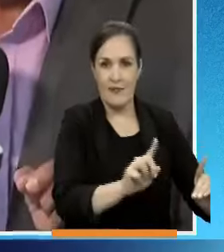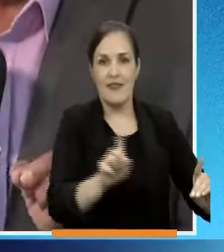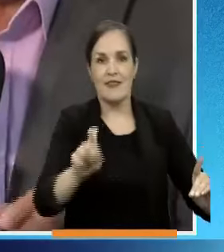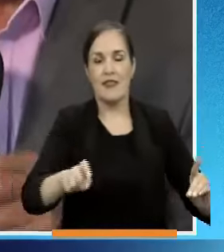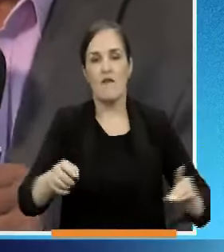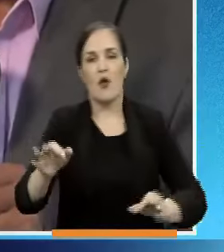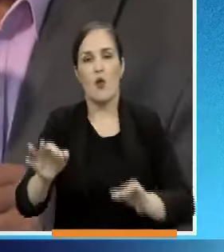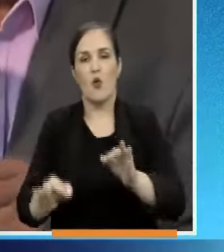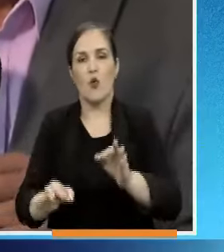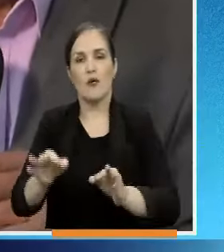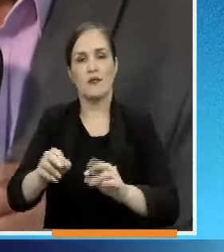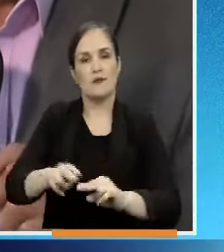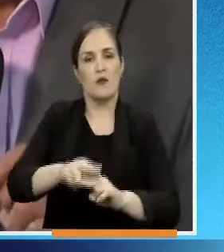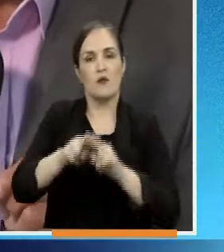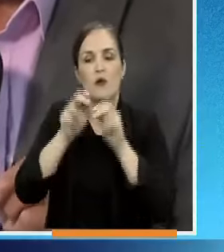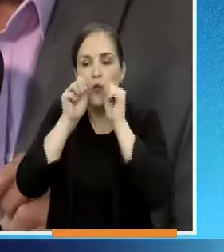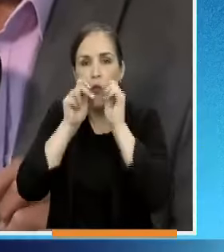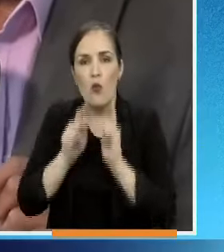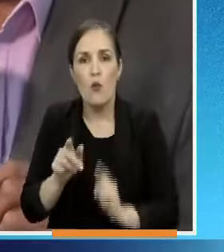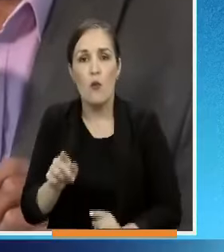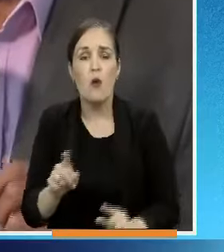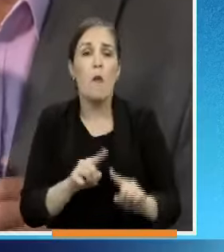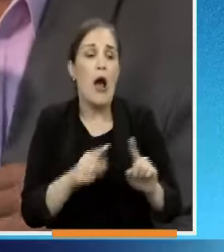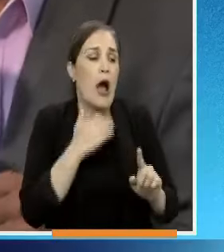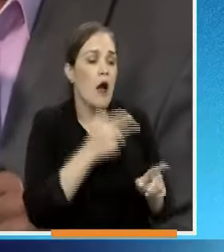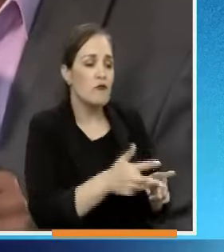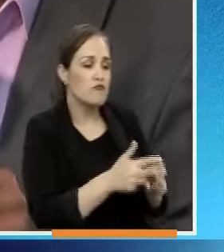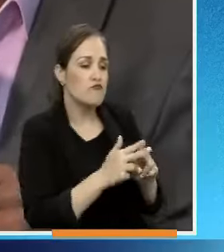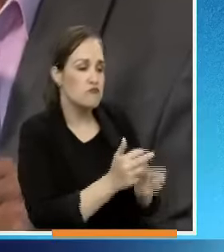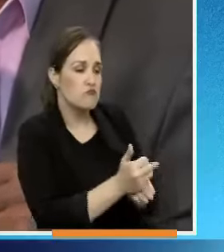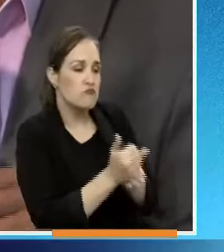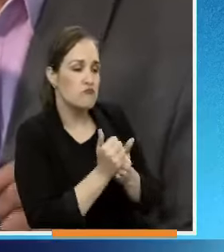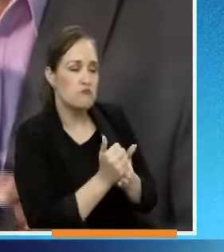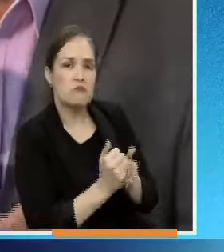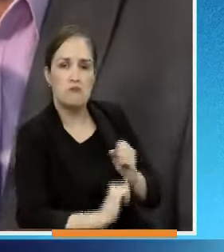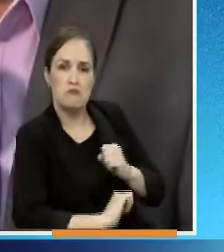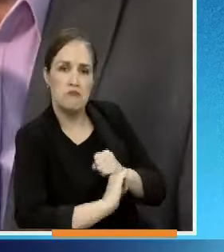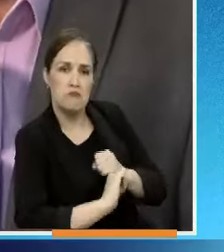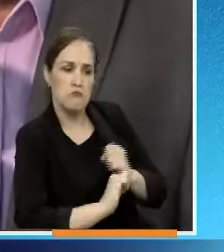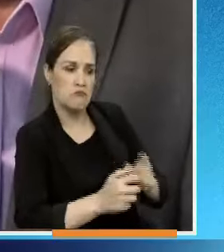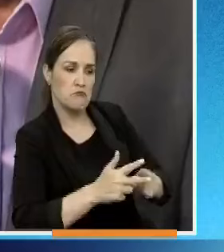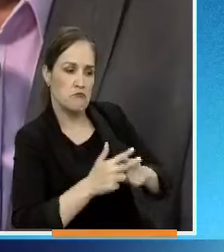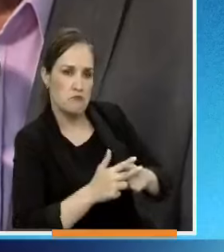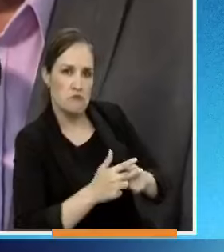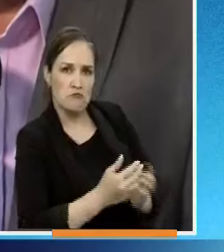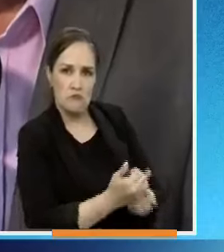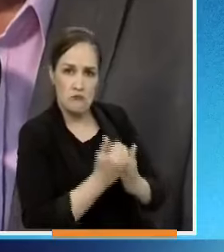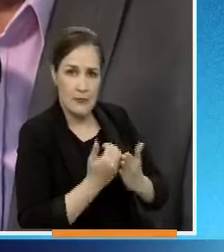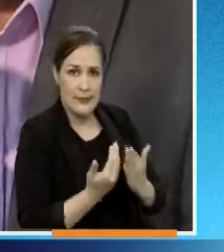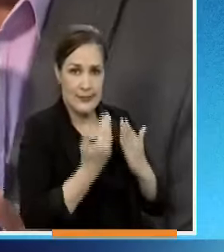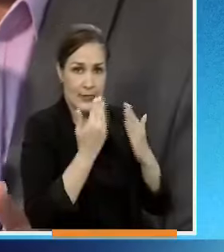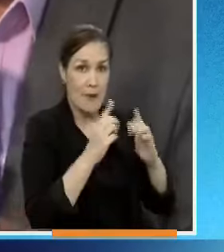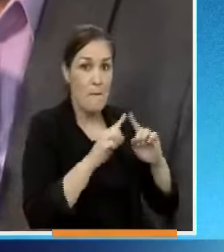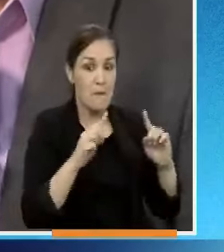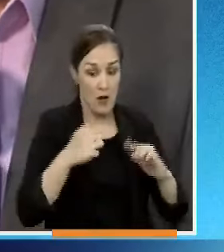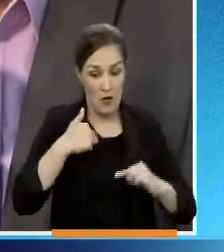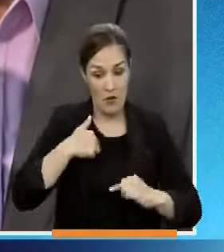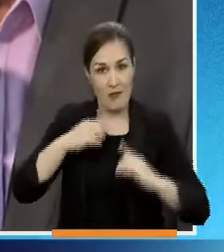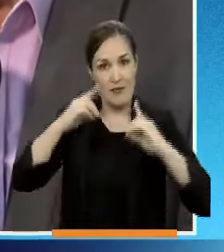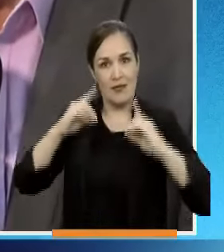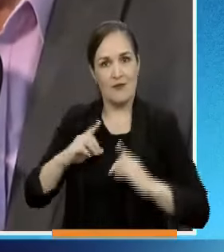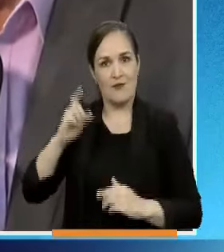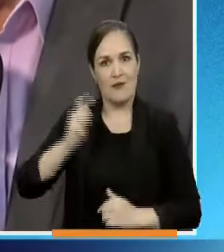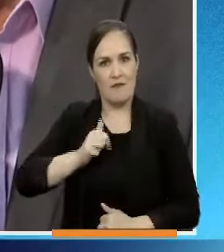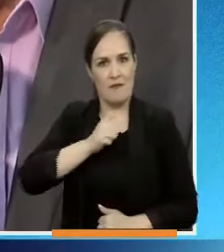Sin embargo, no descartó que algunas herramientas sean utilizadas por los operadores judiciales. Acá están los